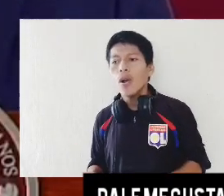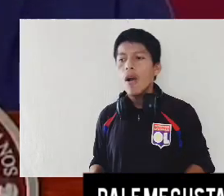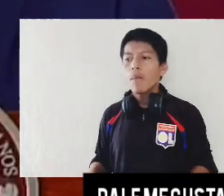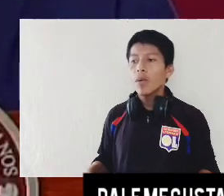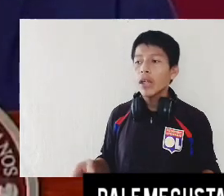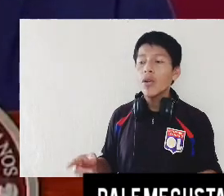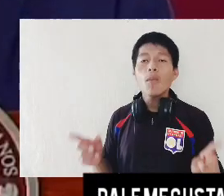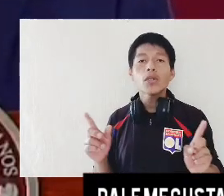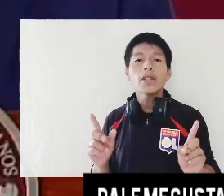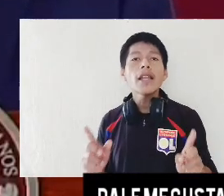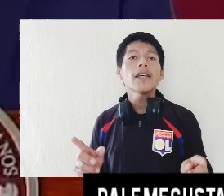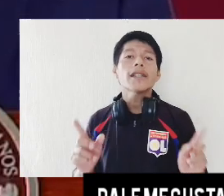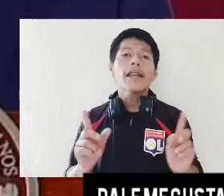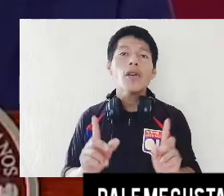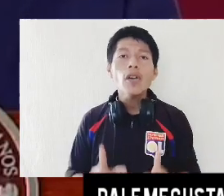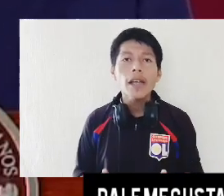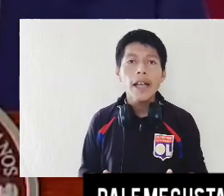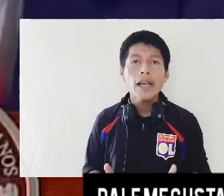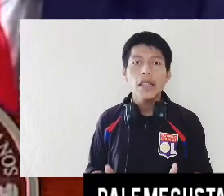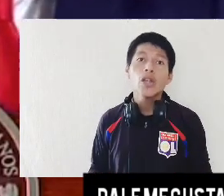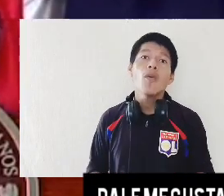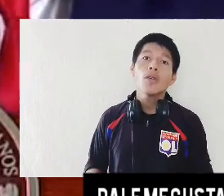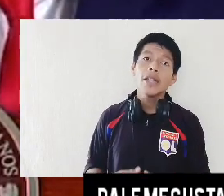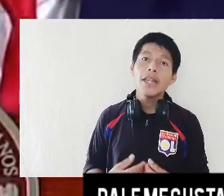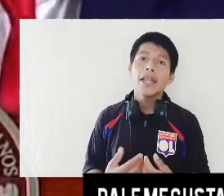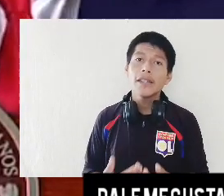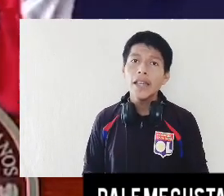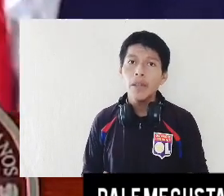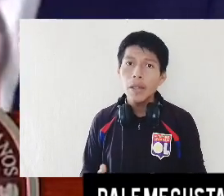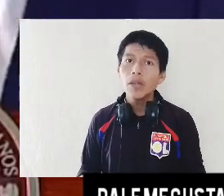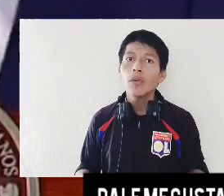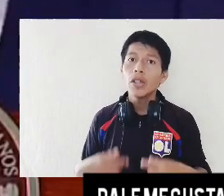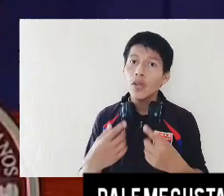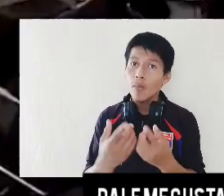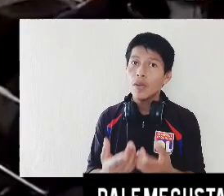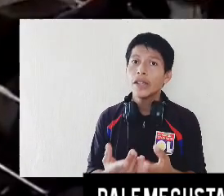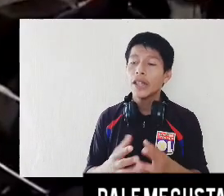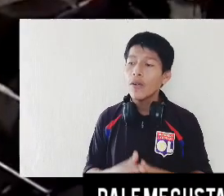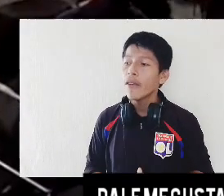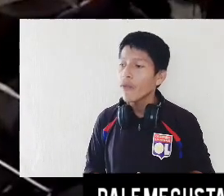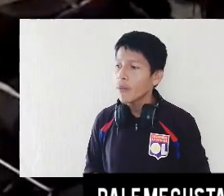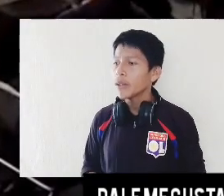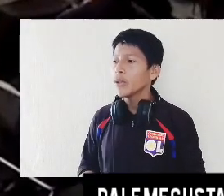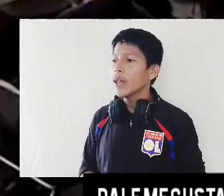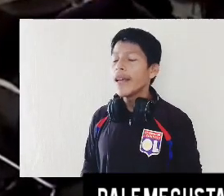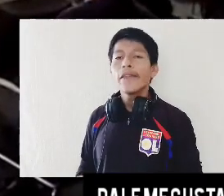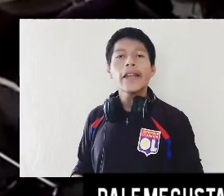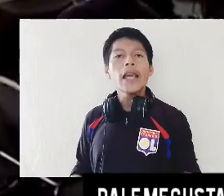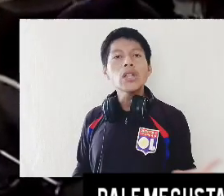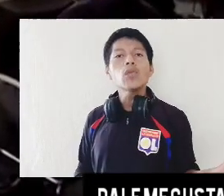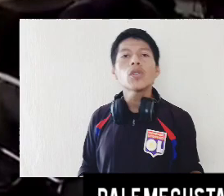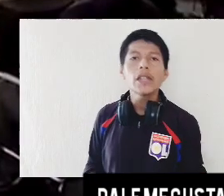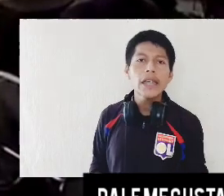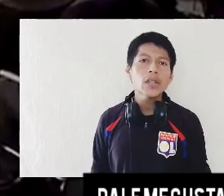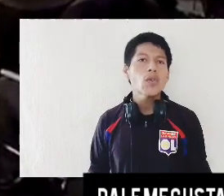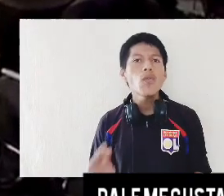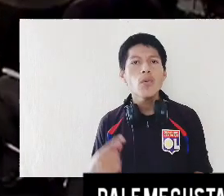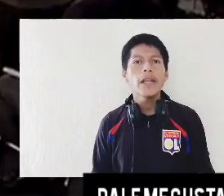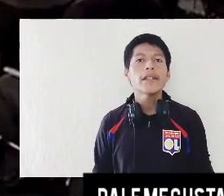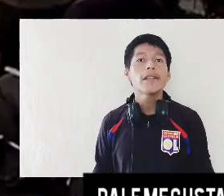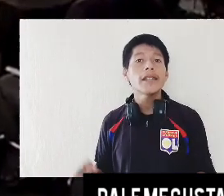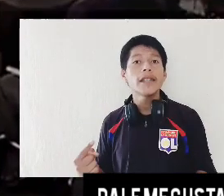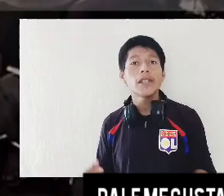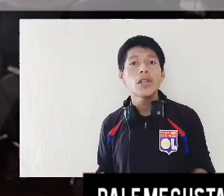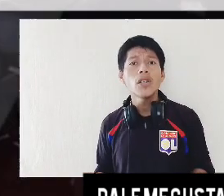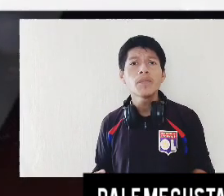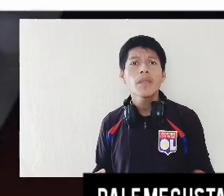esto? Porque como ustedes recordarán y como tienen entendimiento y como les llegó la información, de que hace unos días un